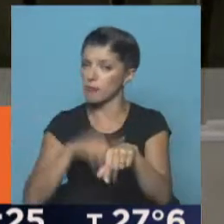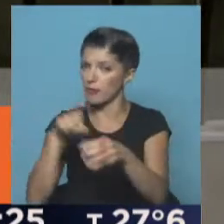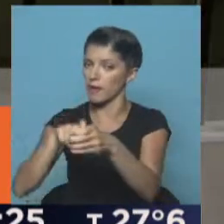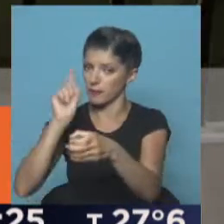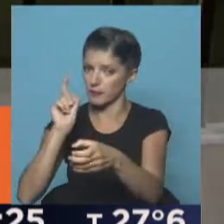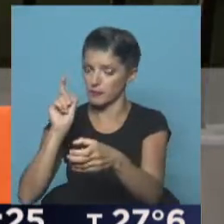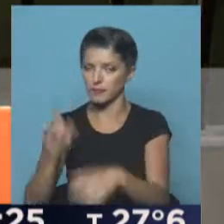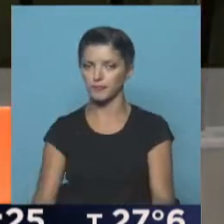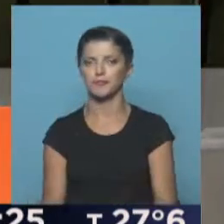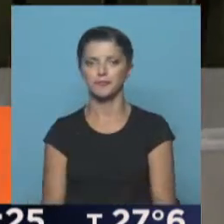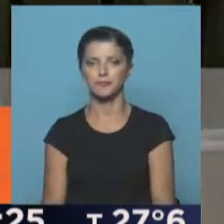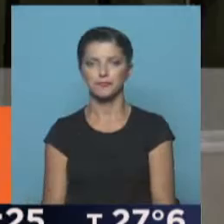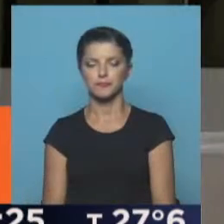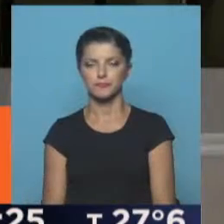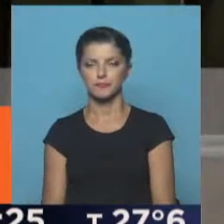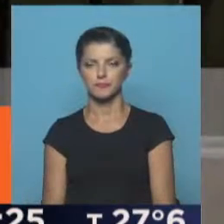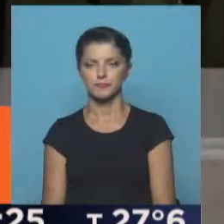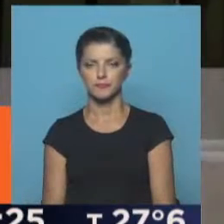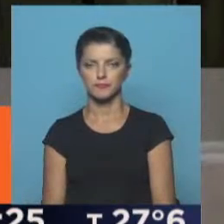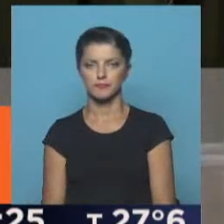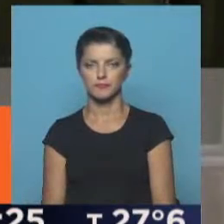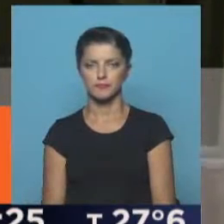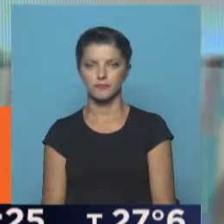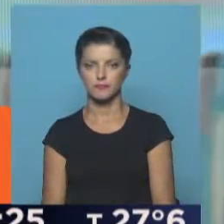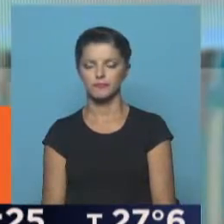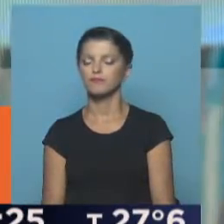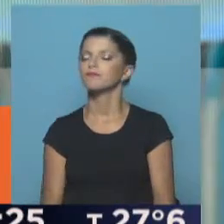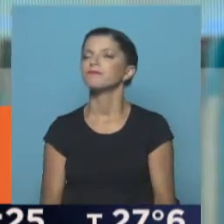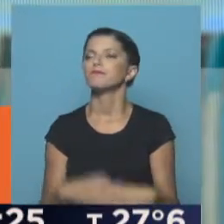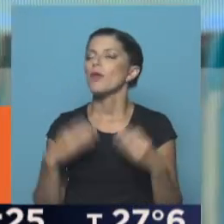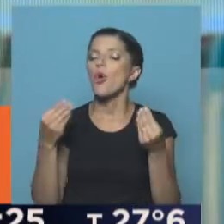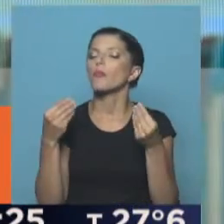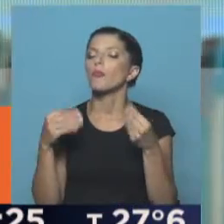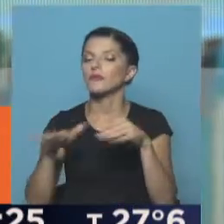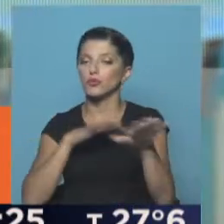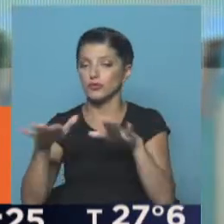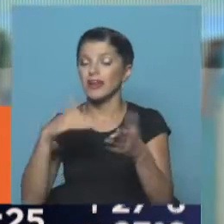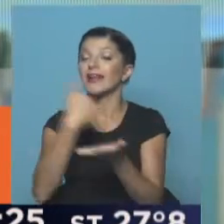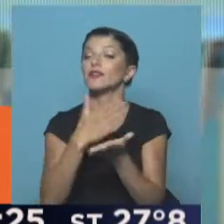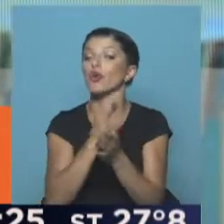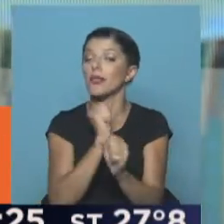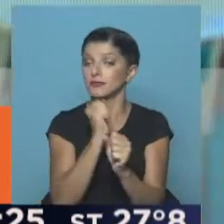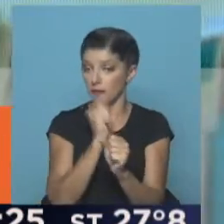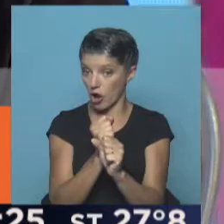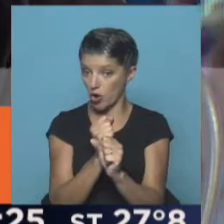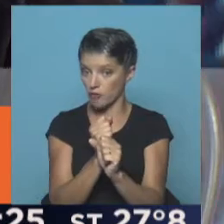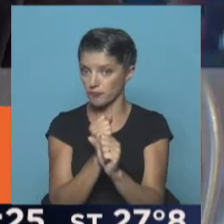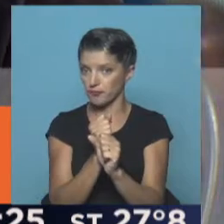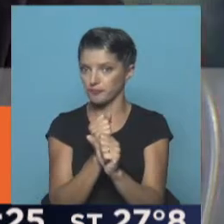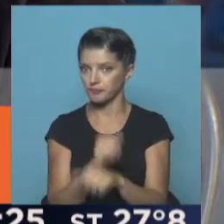Ricardo, ¿cuál es la situación o cuál puede llegar a ser la situación en el mercado laboral? Dado que